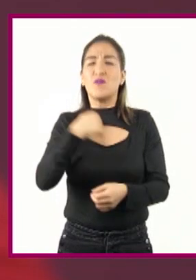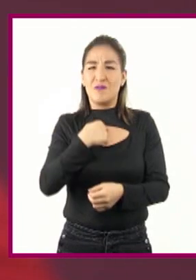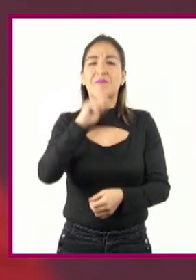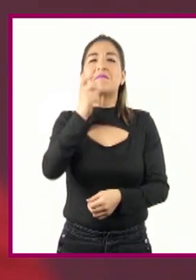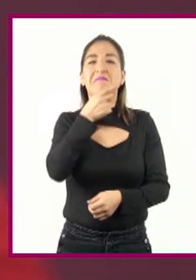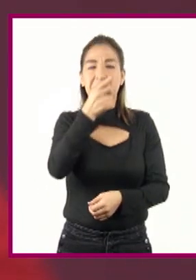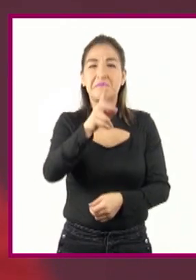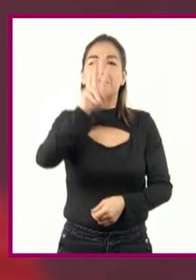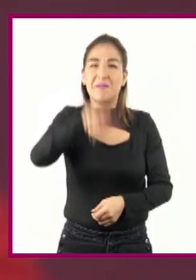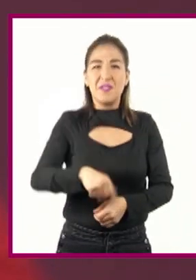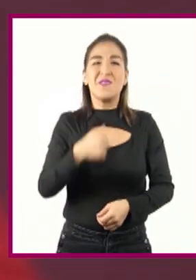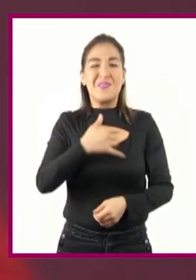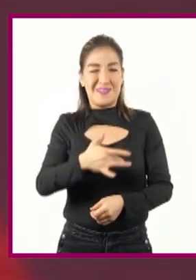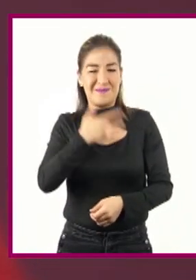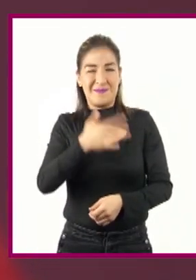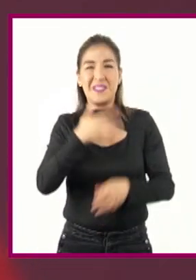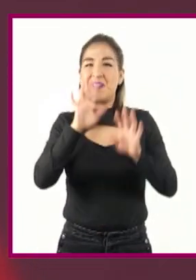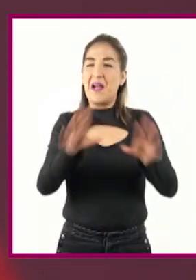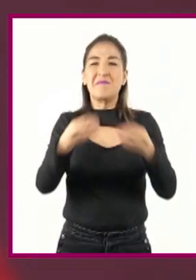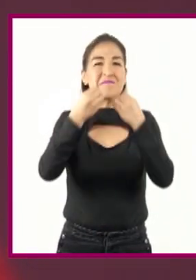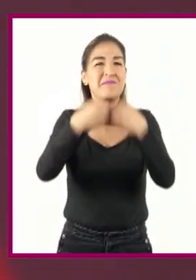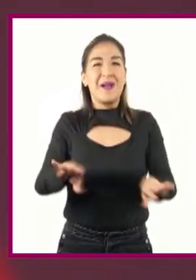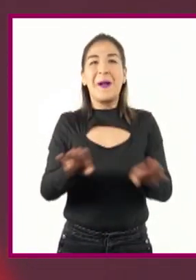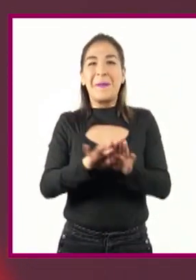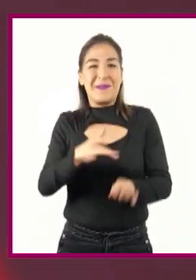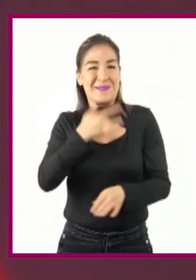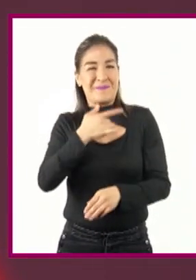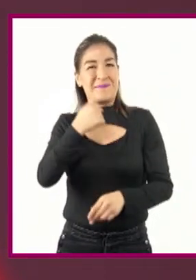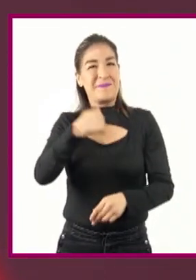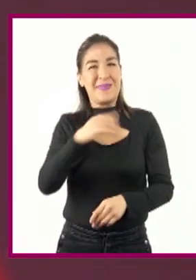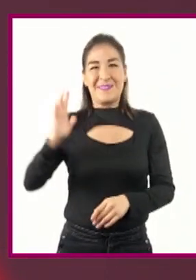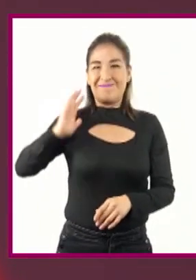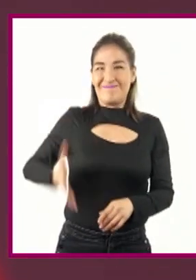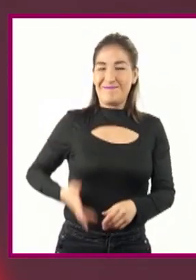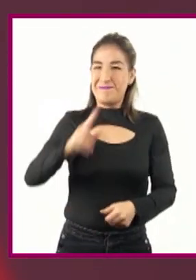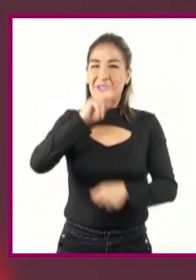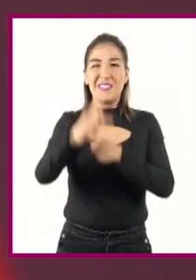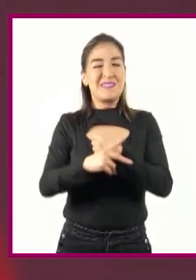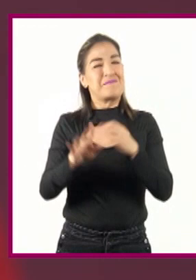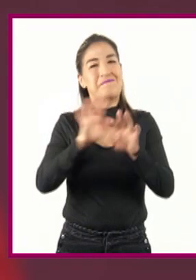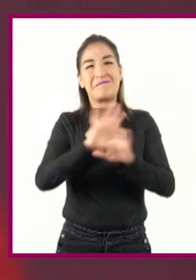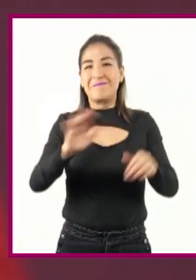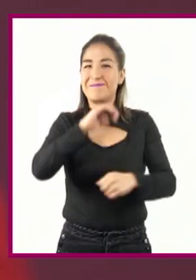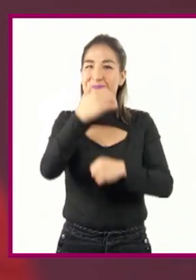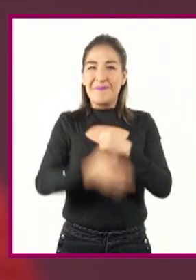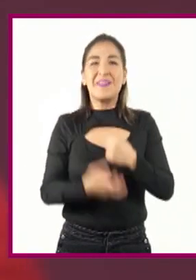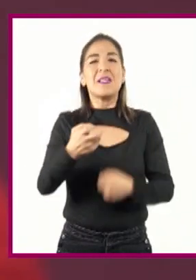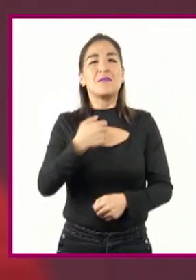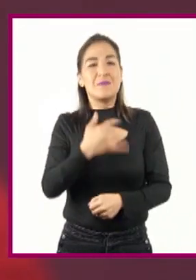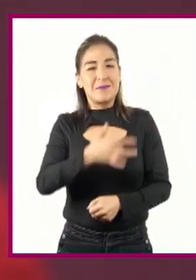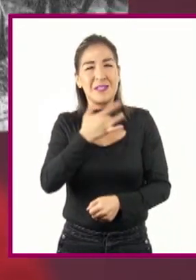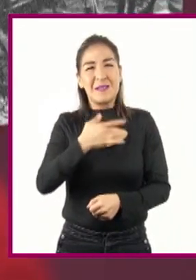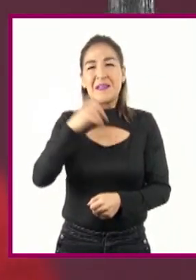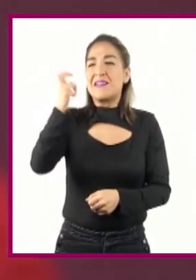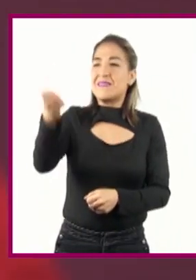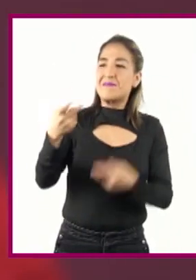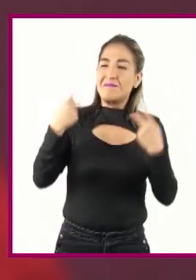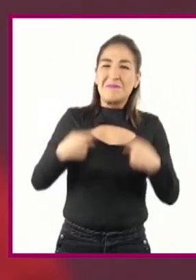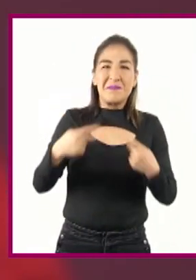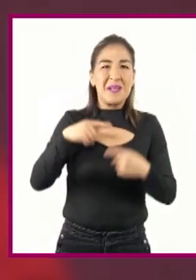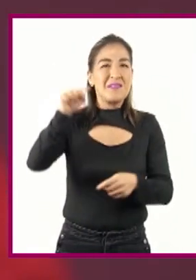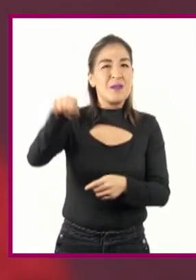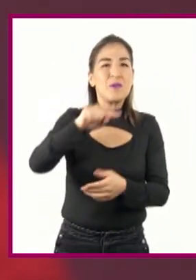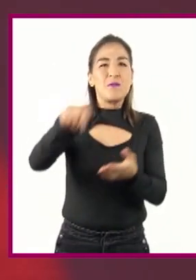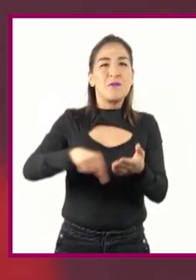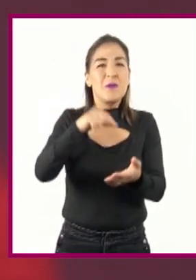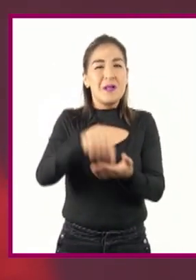he perdido prácticamente todo el patriotismo que me quedaba. Solo me queda pensar en todos los que están allí.